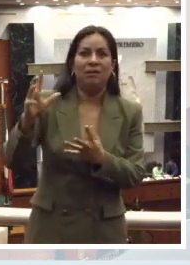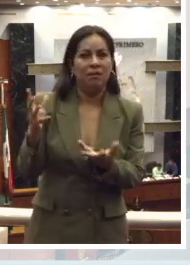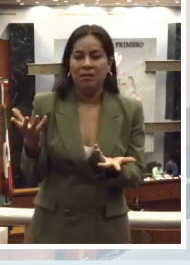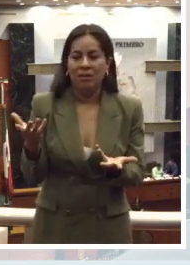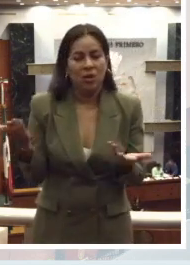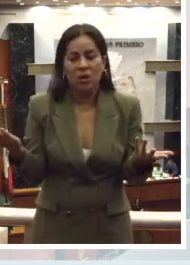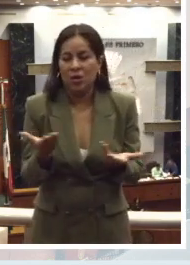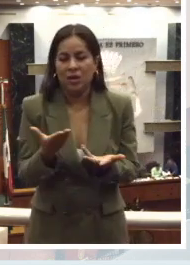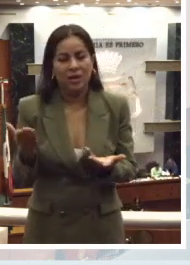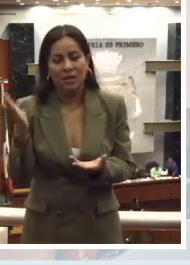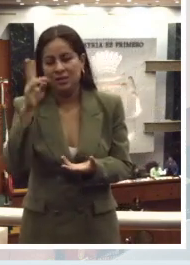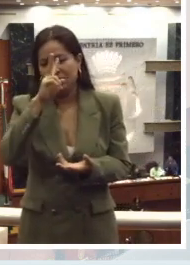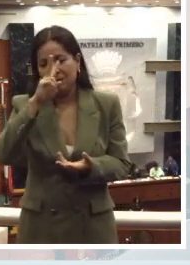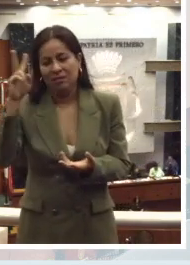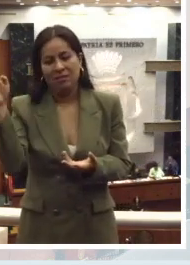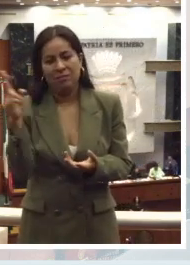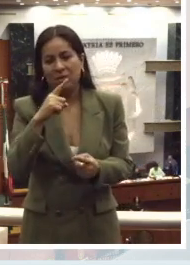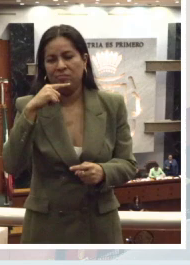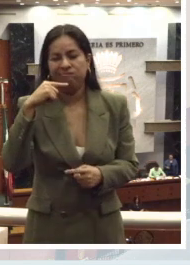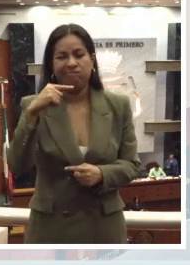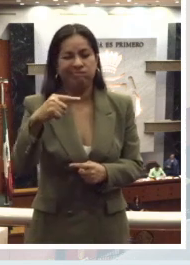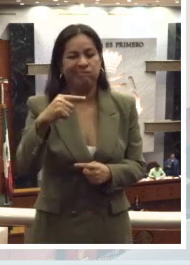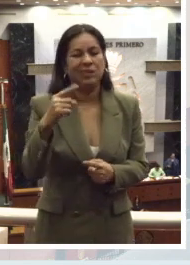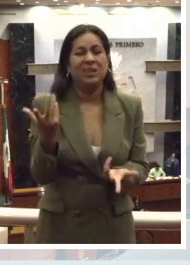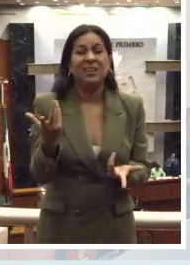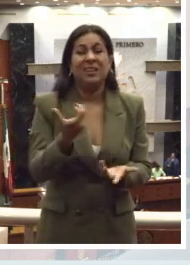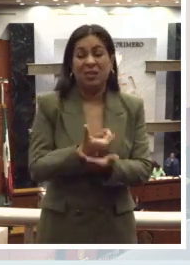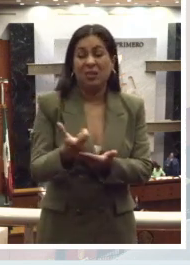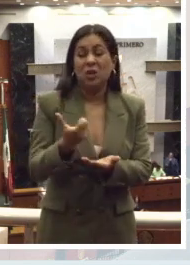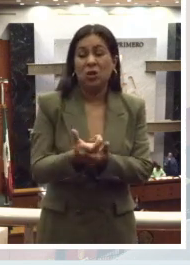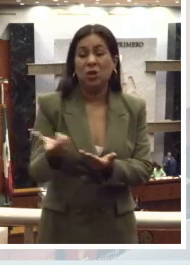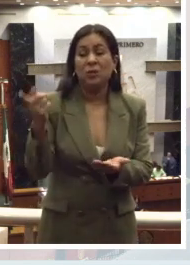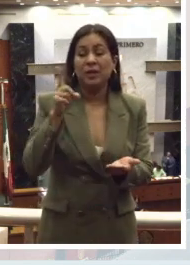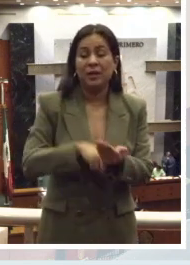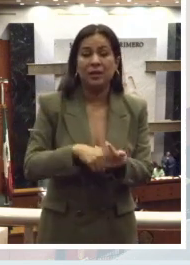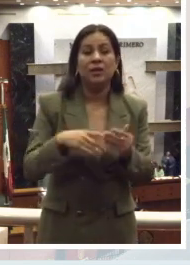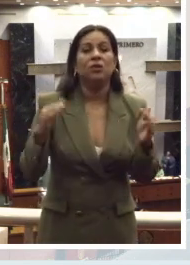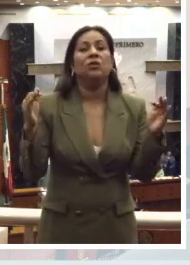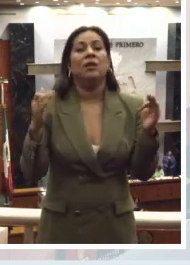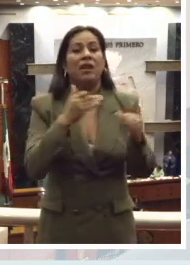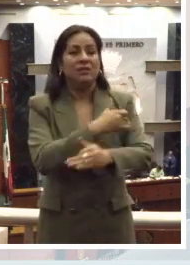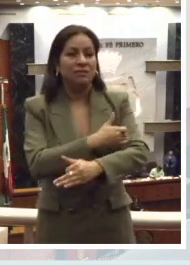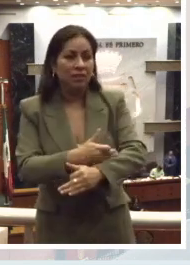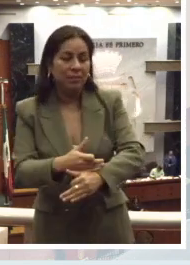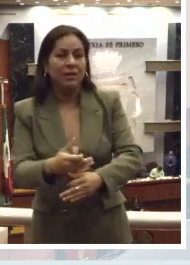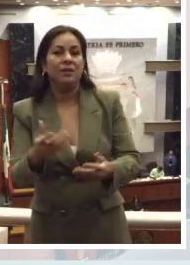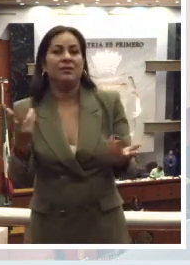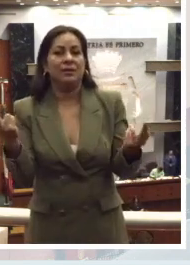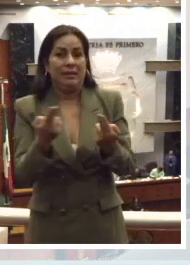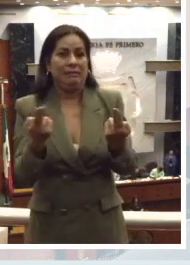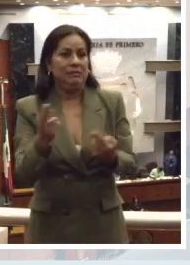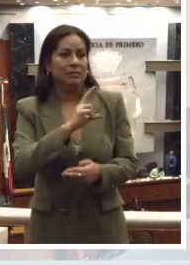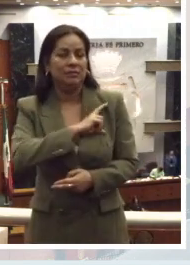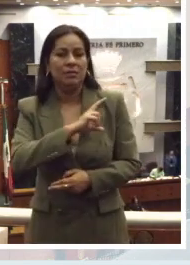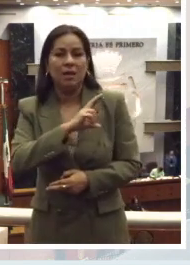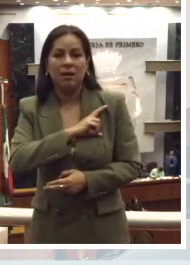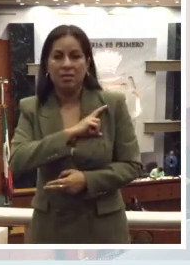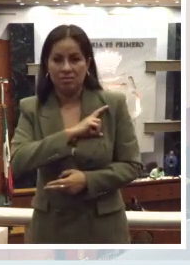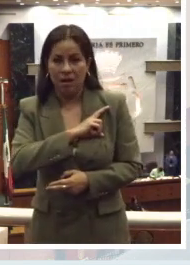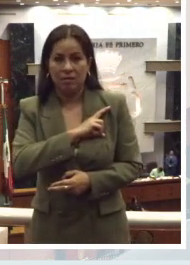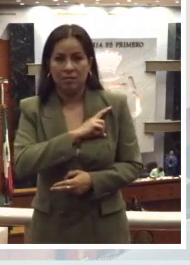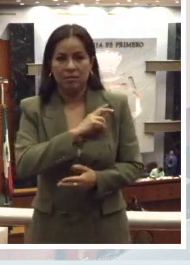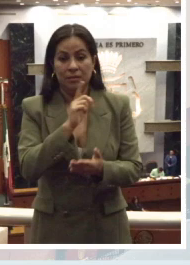genera un impacto negativo en la estabilidad económica de los hogares arrendatarios.